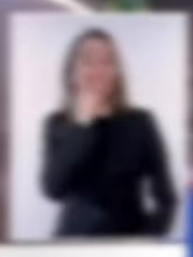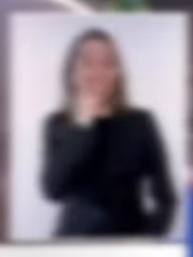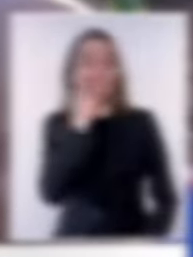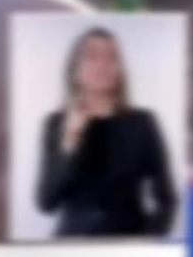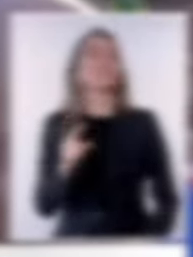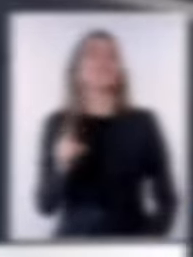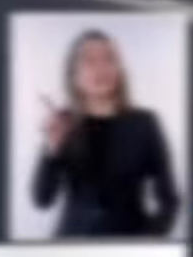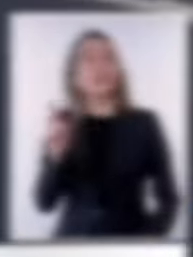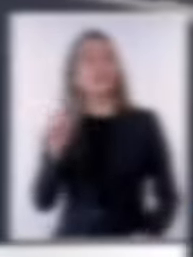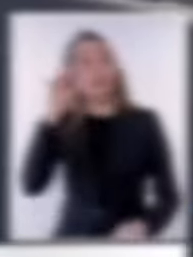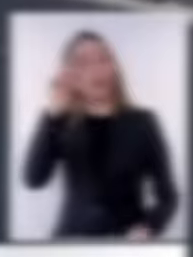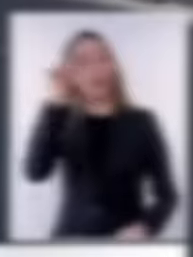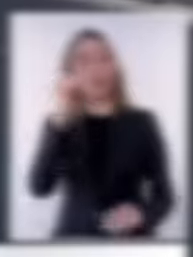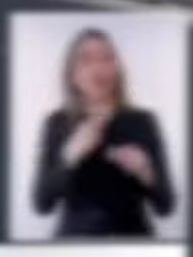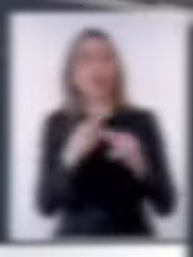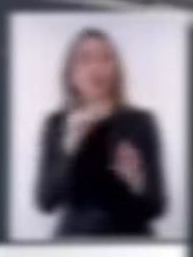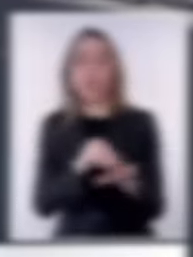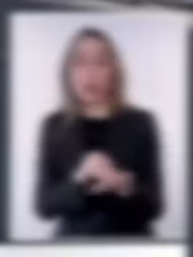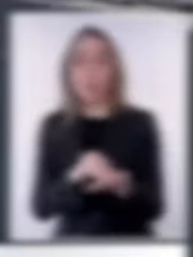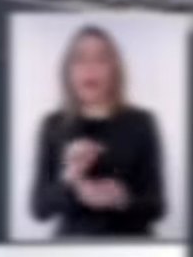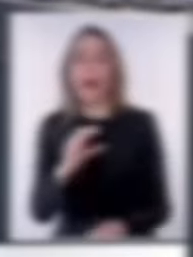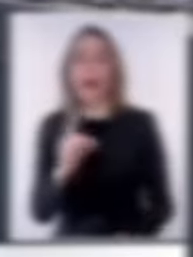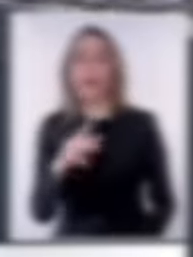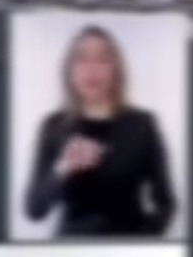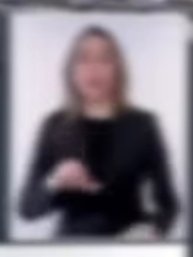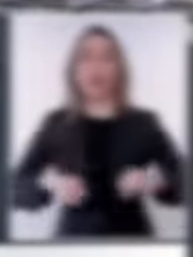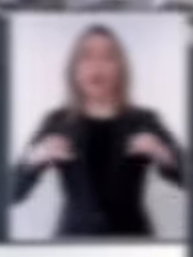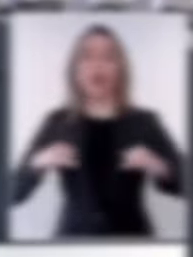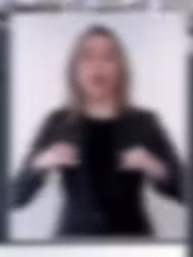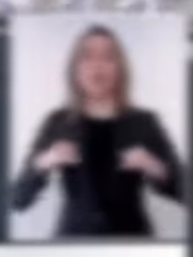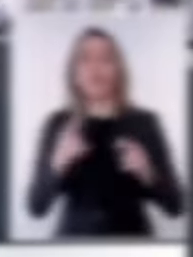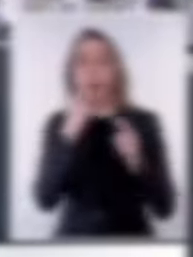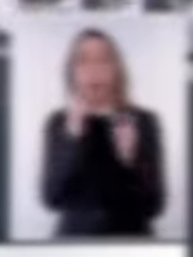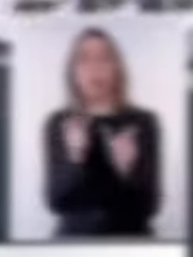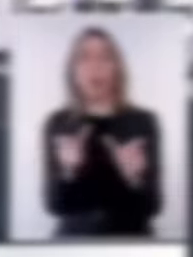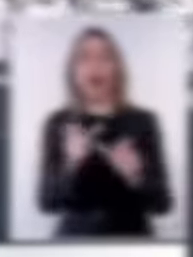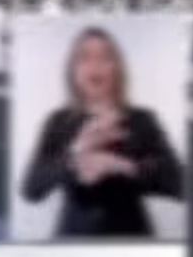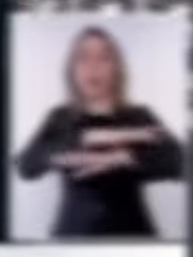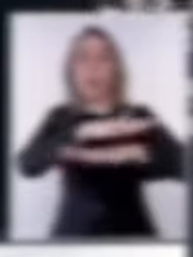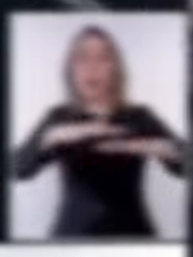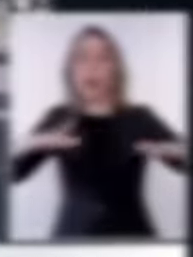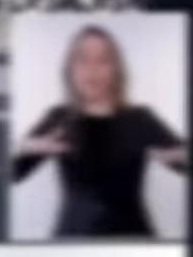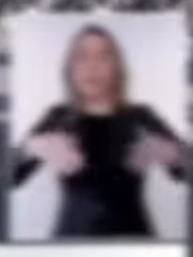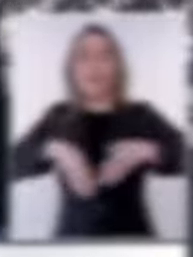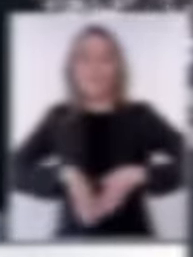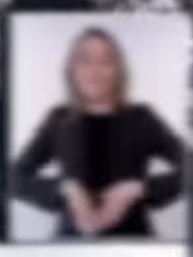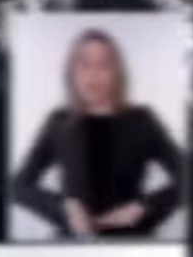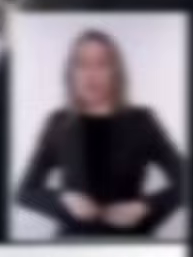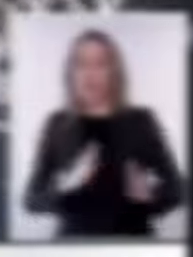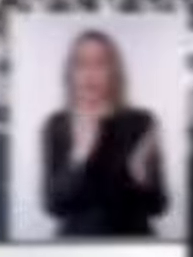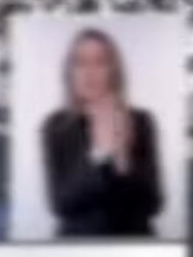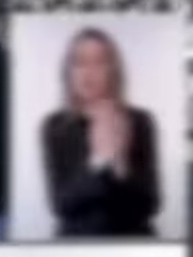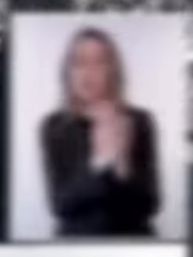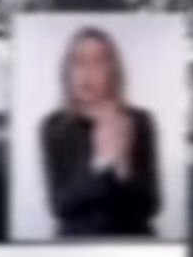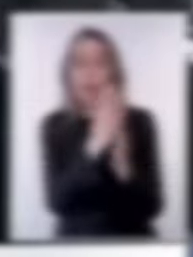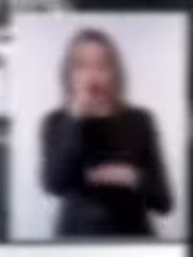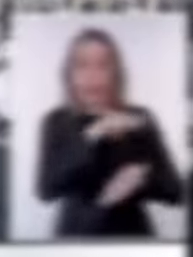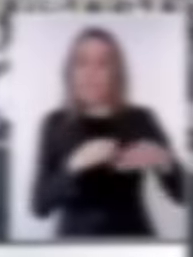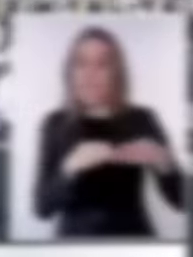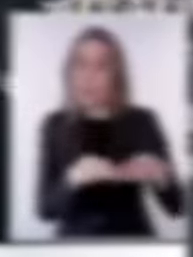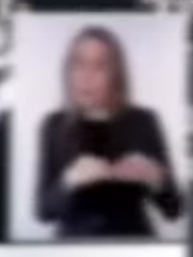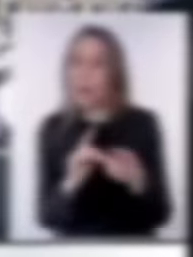O'Higgins Riquelme con el nombre de Academia de Jóvenes Guardia Marina. Junto a la Escuela Naval